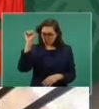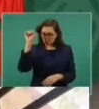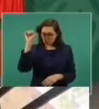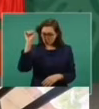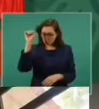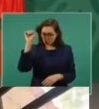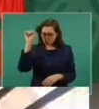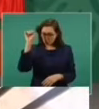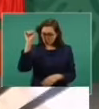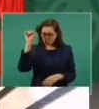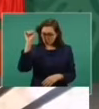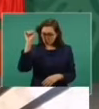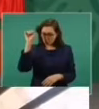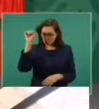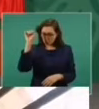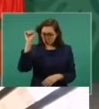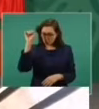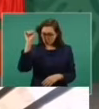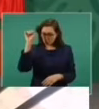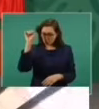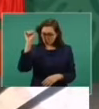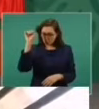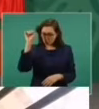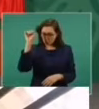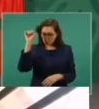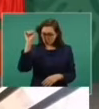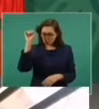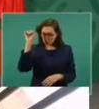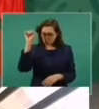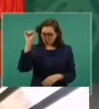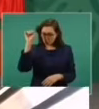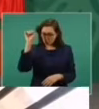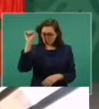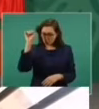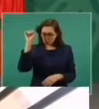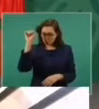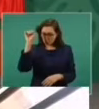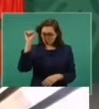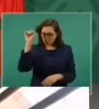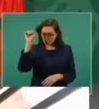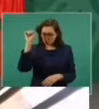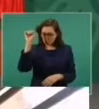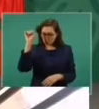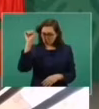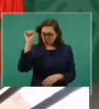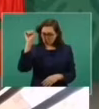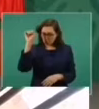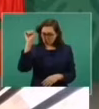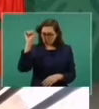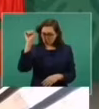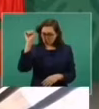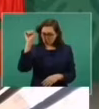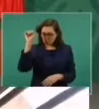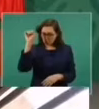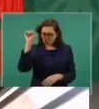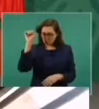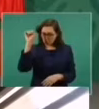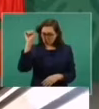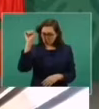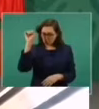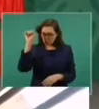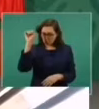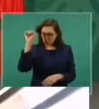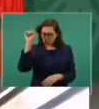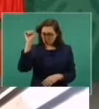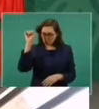pero muchos, ¿eh? Muchos, muchos años, que yo recuerde antes de que